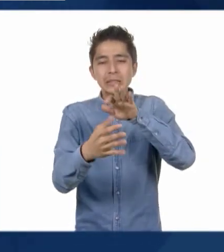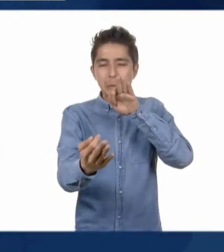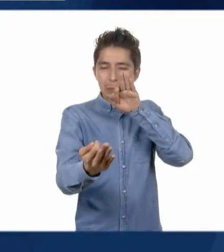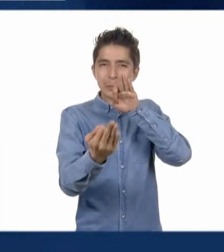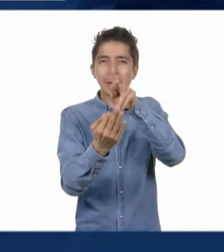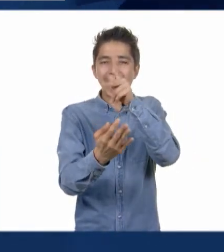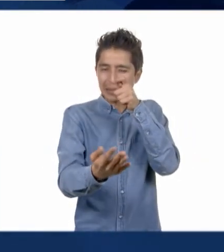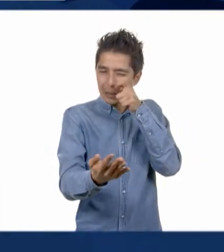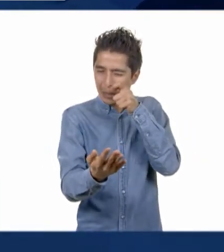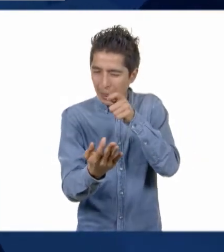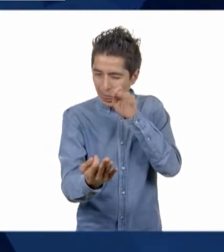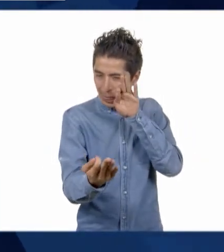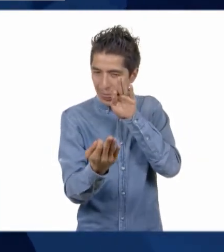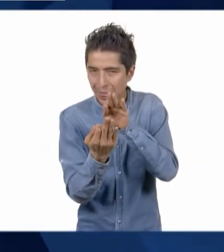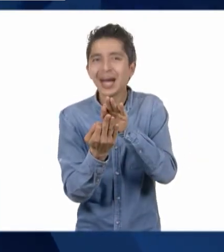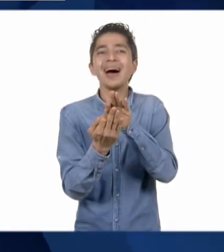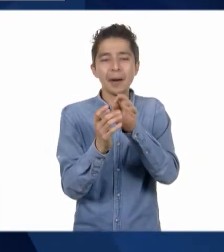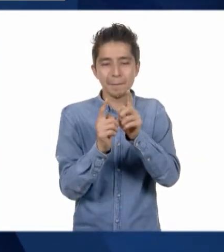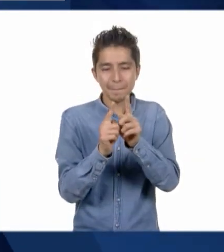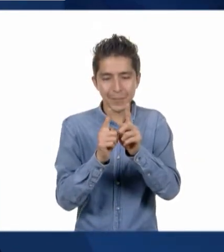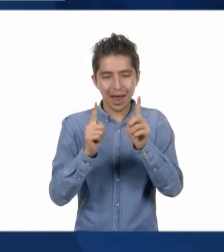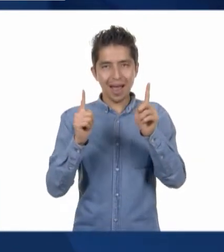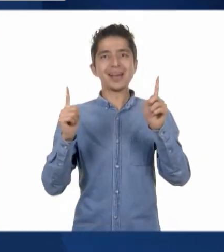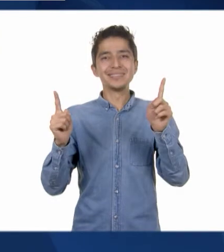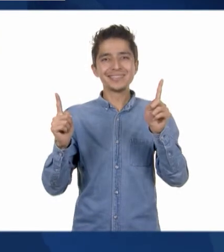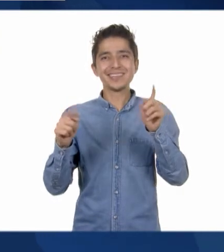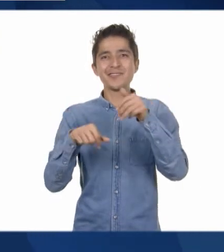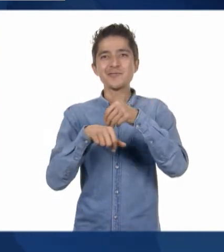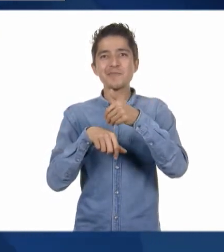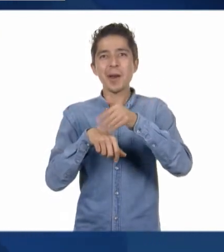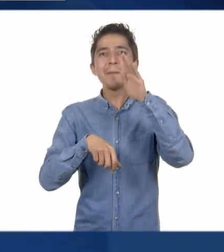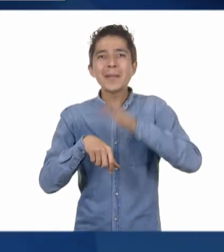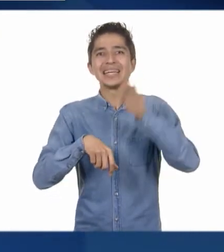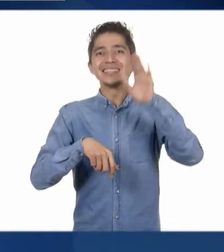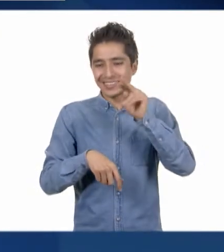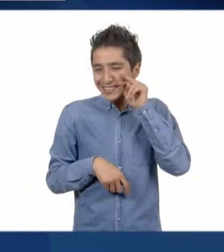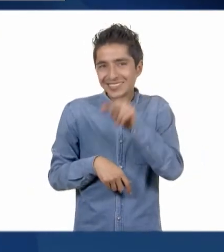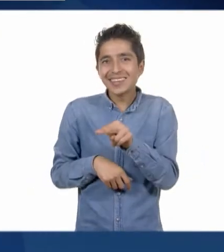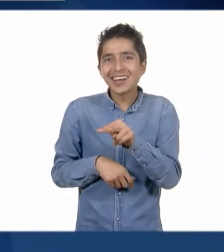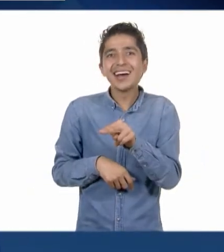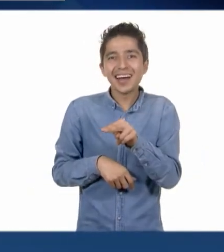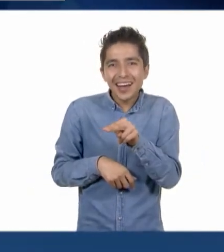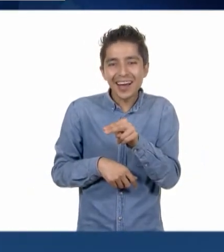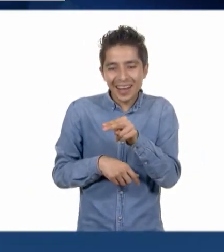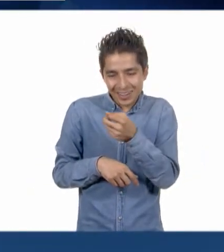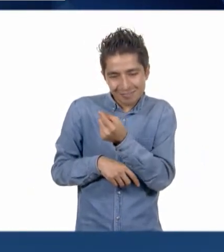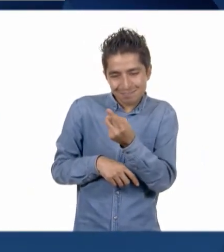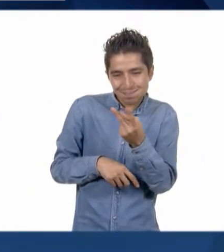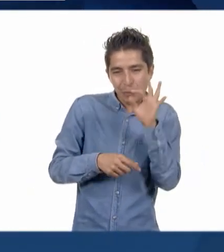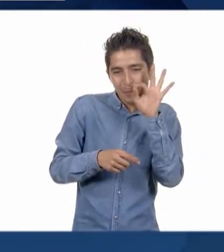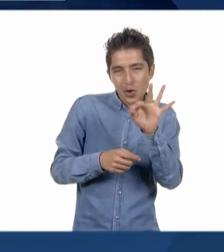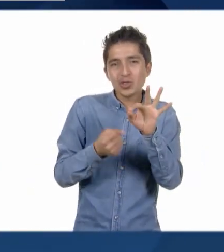ellos, descubriremos nuevos números decimales. Así es. Encontramos entonces los